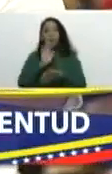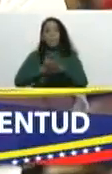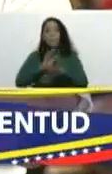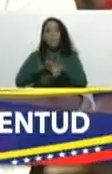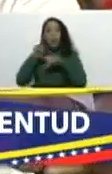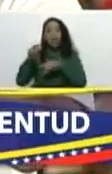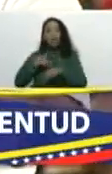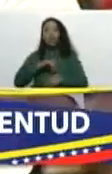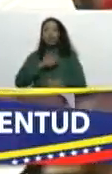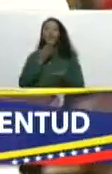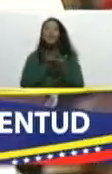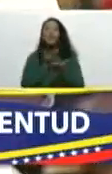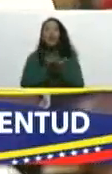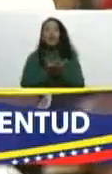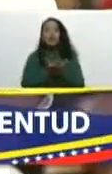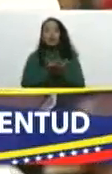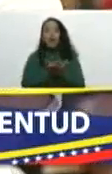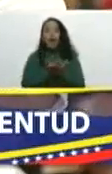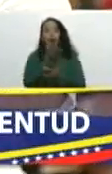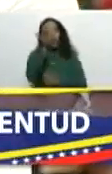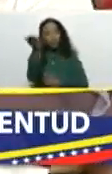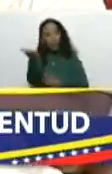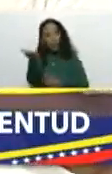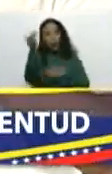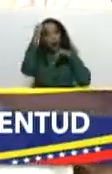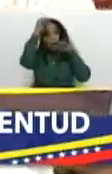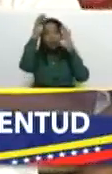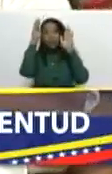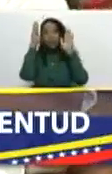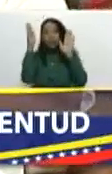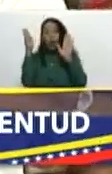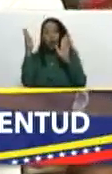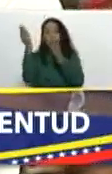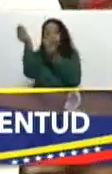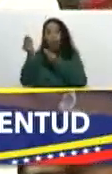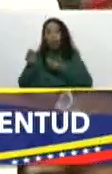le proponemos también, atendiendo lo que usted nos acaba de decir de...